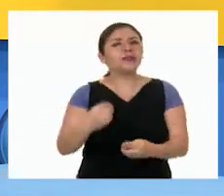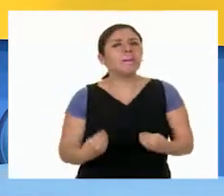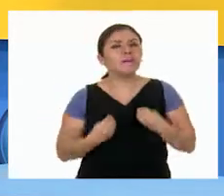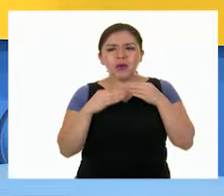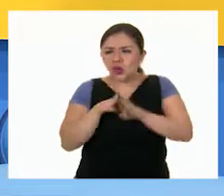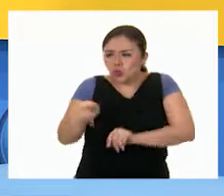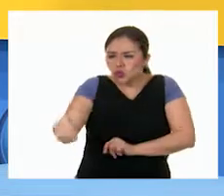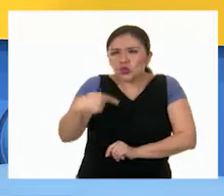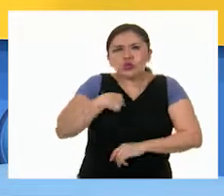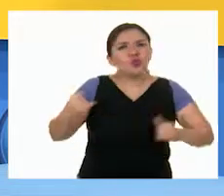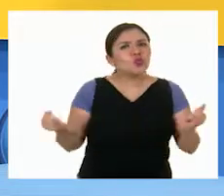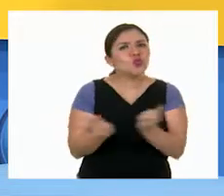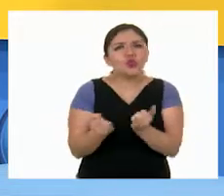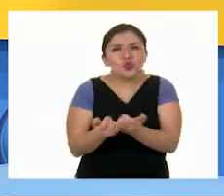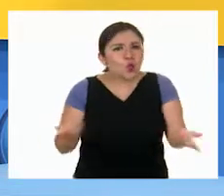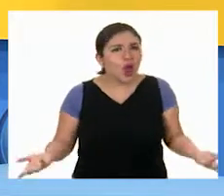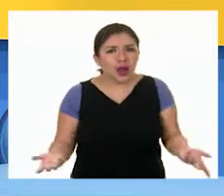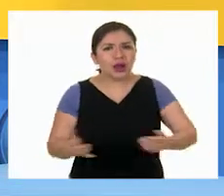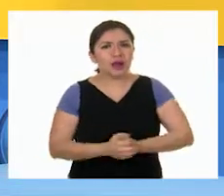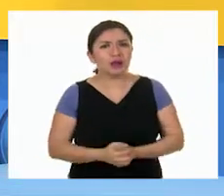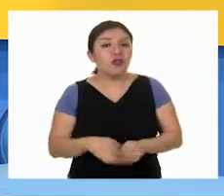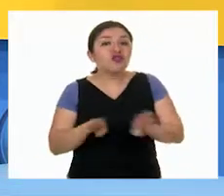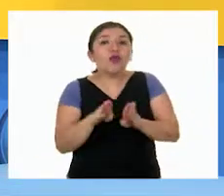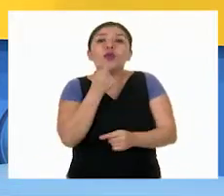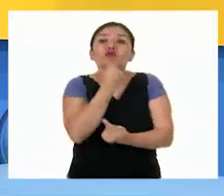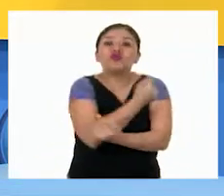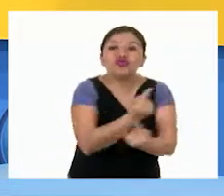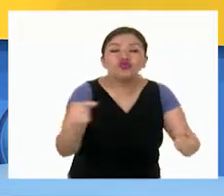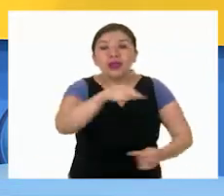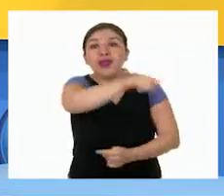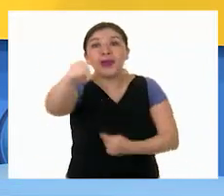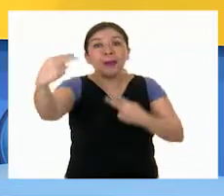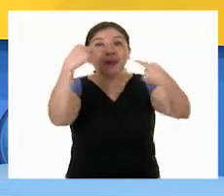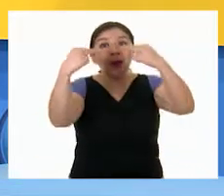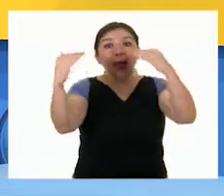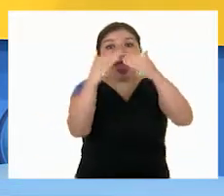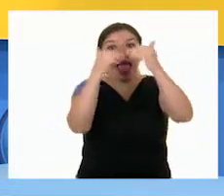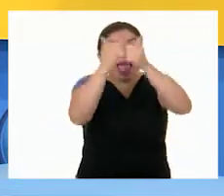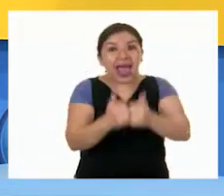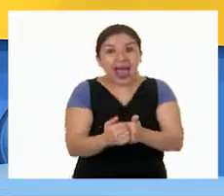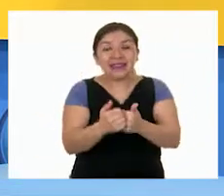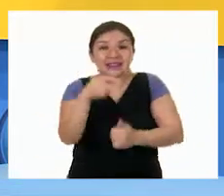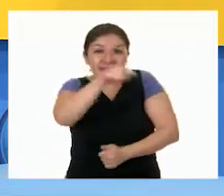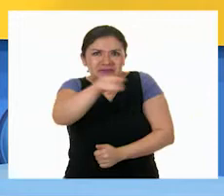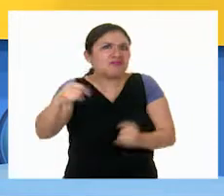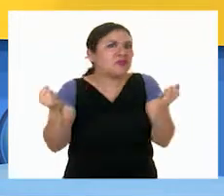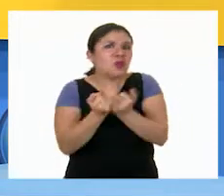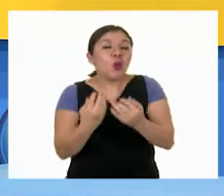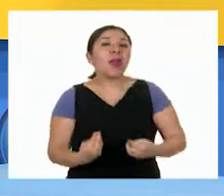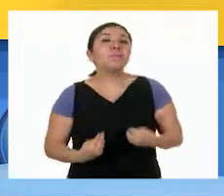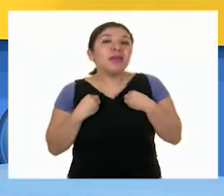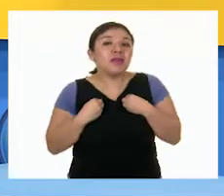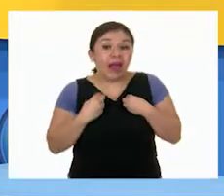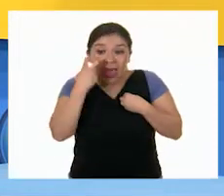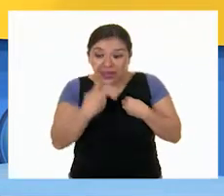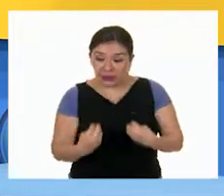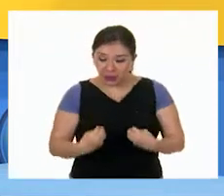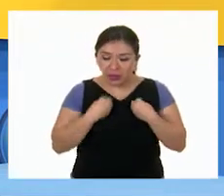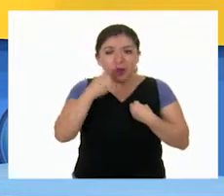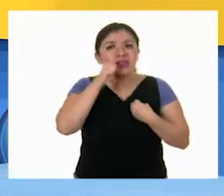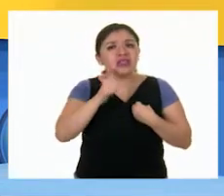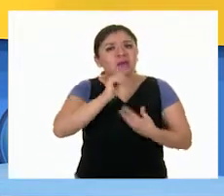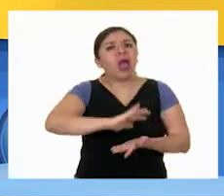tú y como yo. Ajá, como los niños y las niñas que están en sus casas, viéndonos. Y lo vivo cambia,